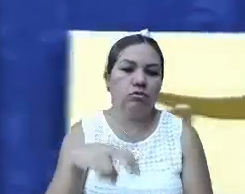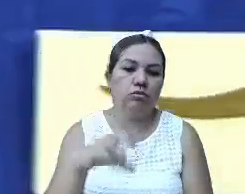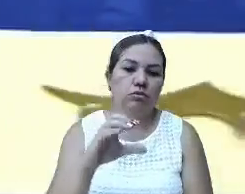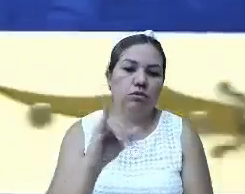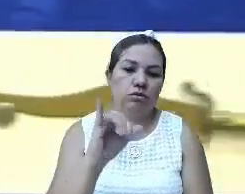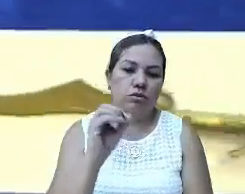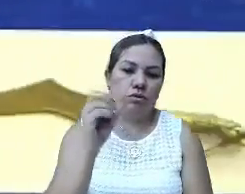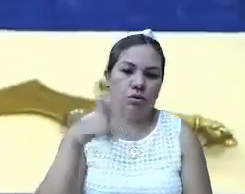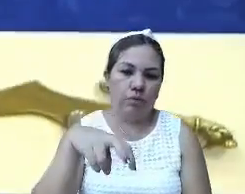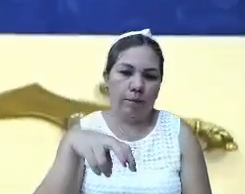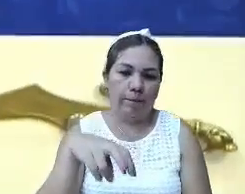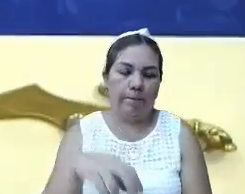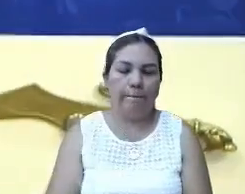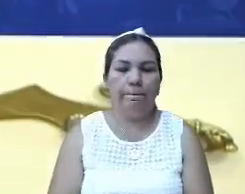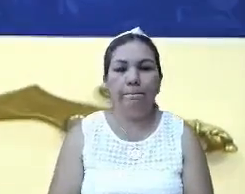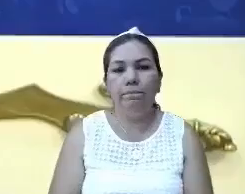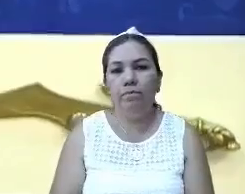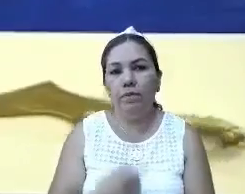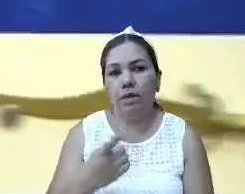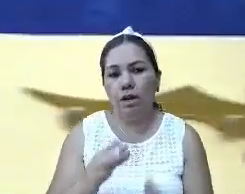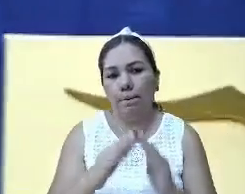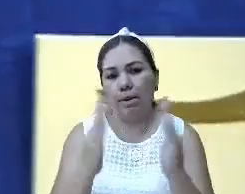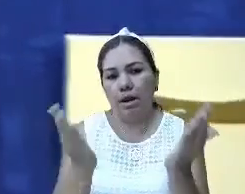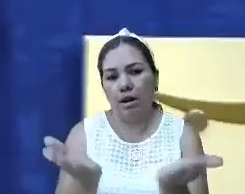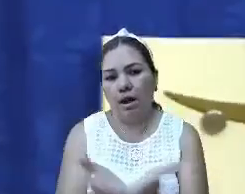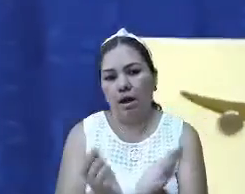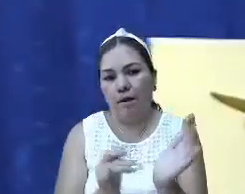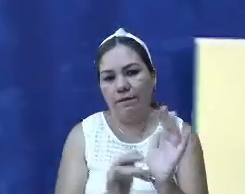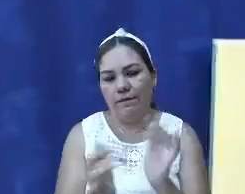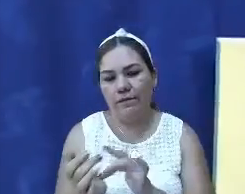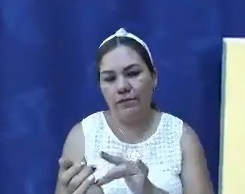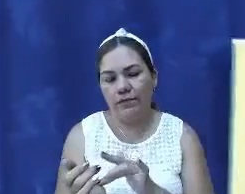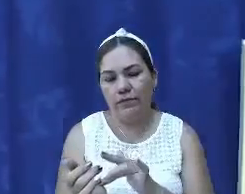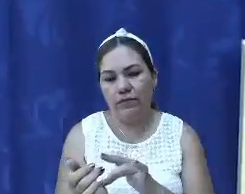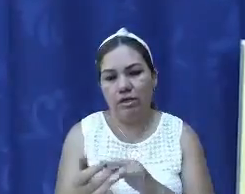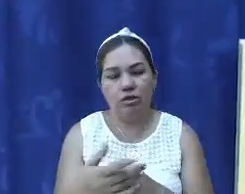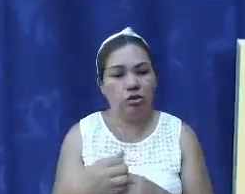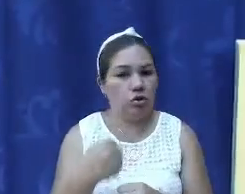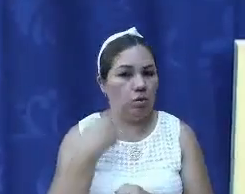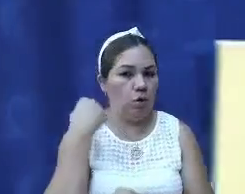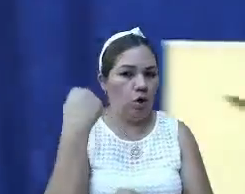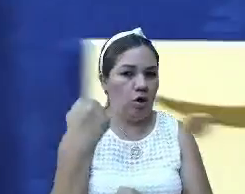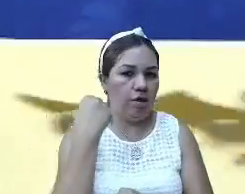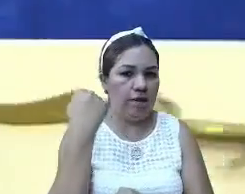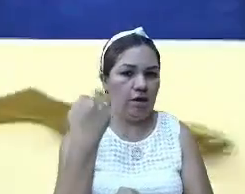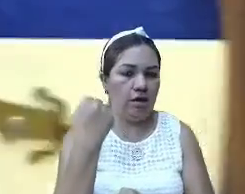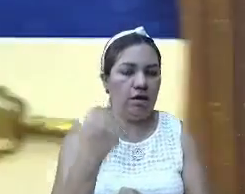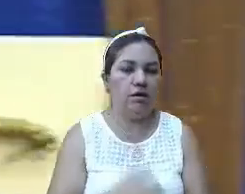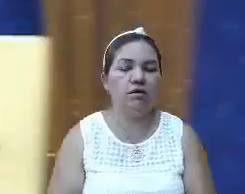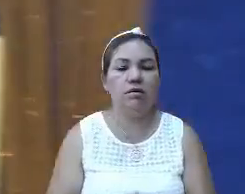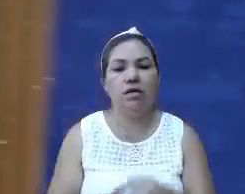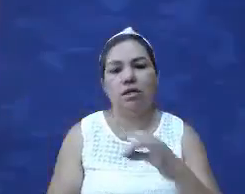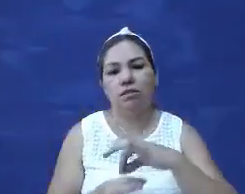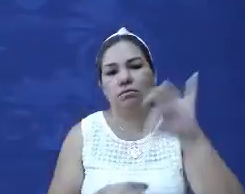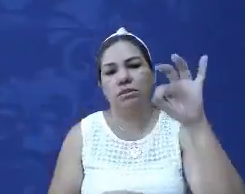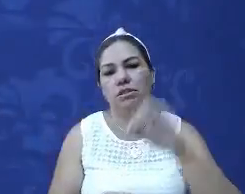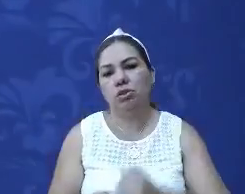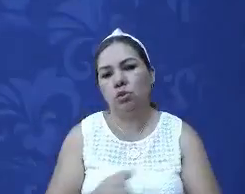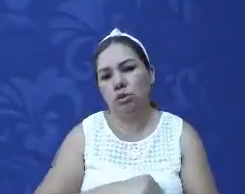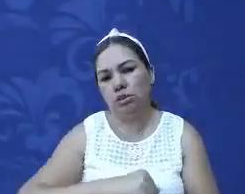Y si la palabra no se conecta al poder del Espíritu Santo, si el Espíritu Santo no camina de la mano